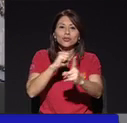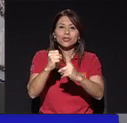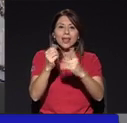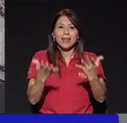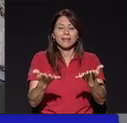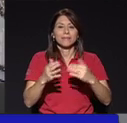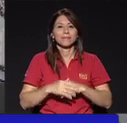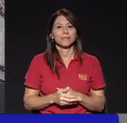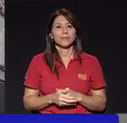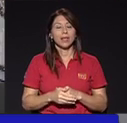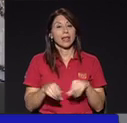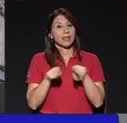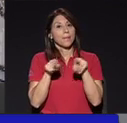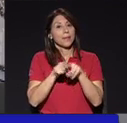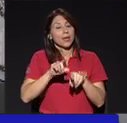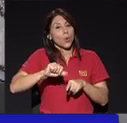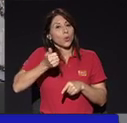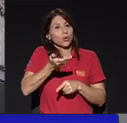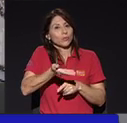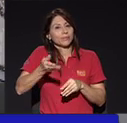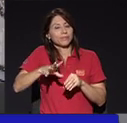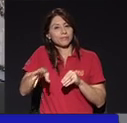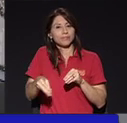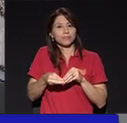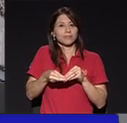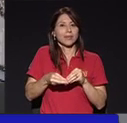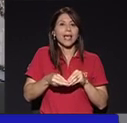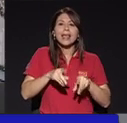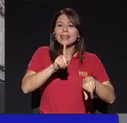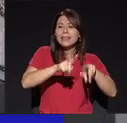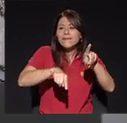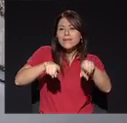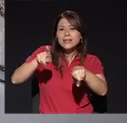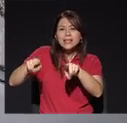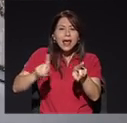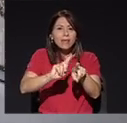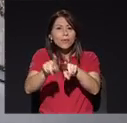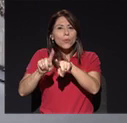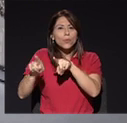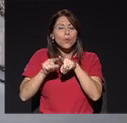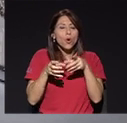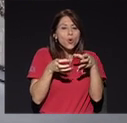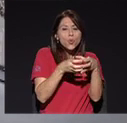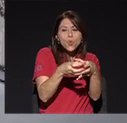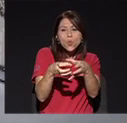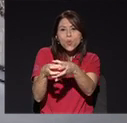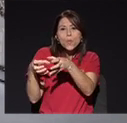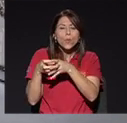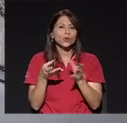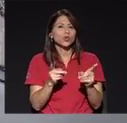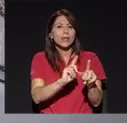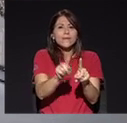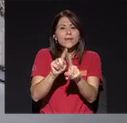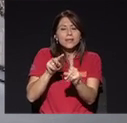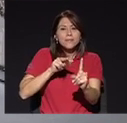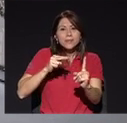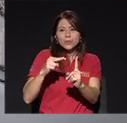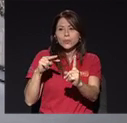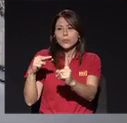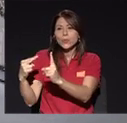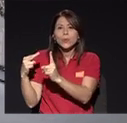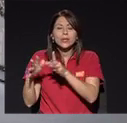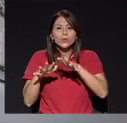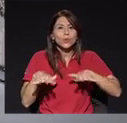Otro elemento en la educación inclusiva es que la diversidad de grupos, de visiones, de contextos